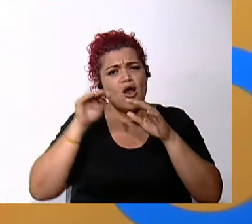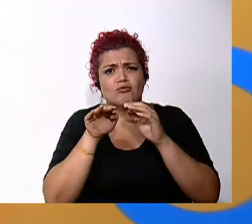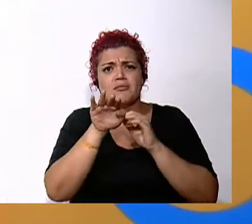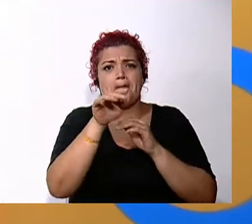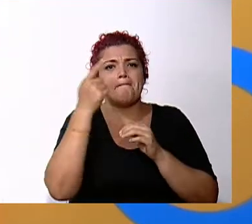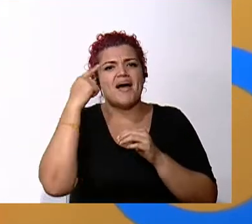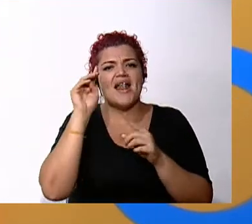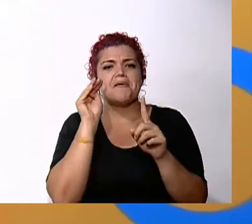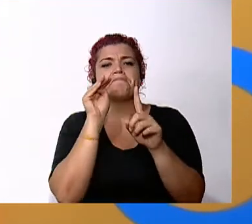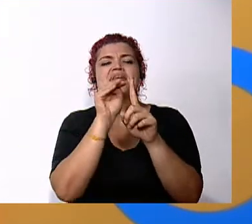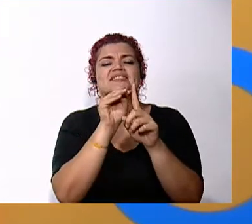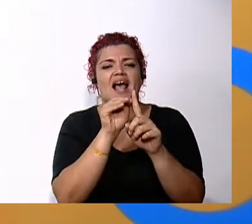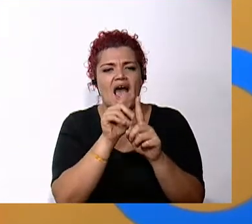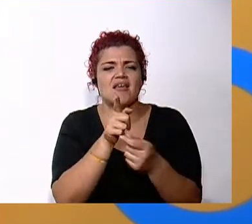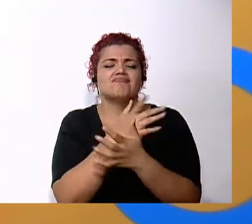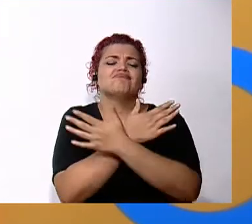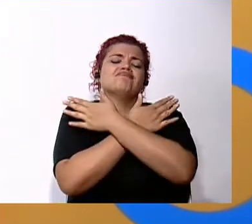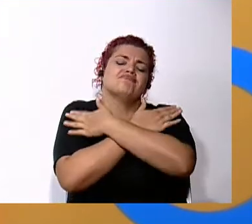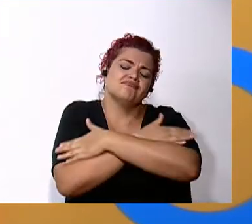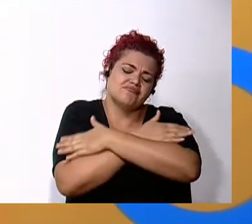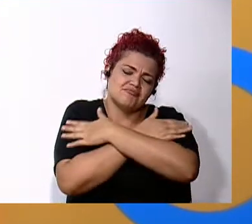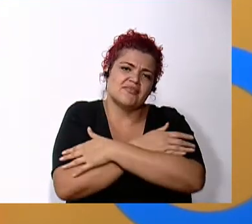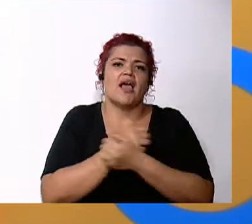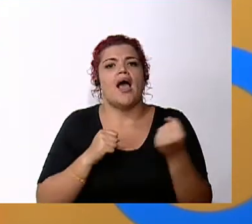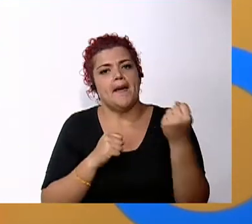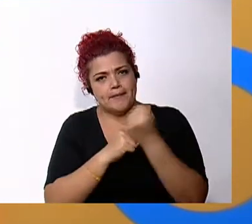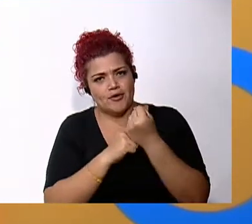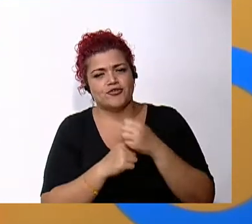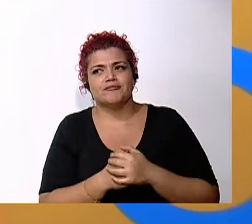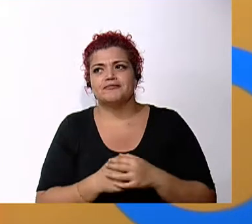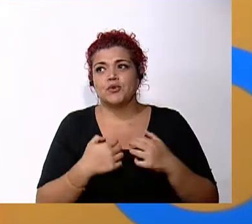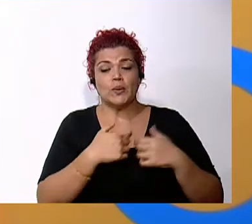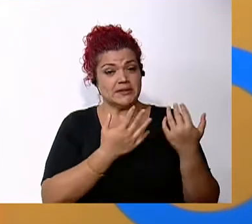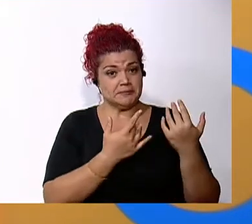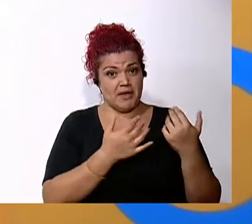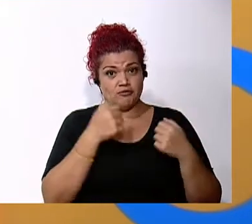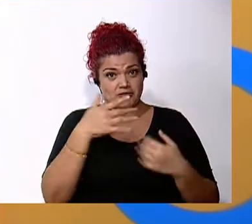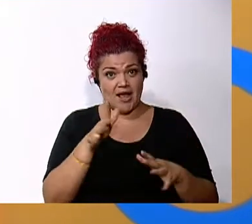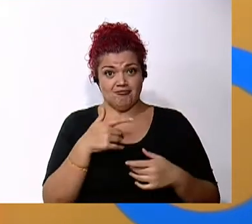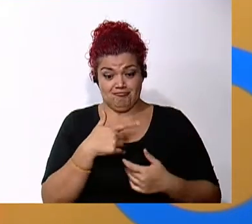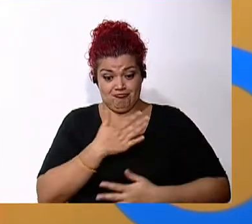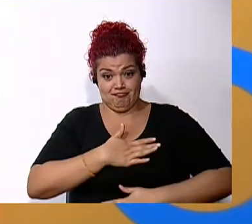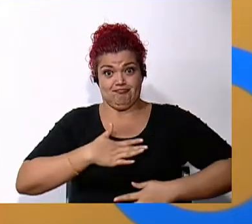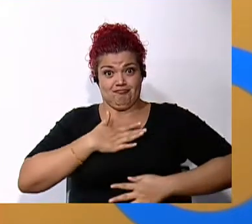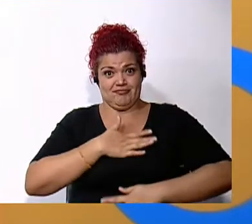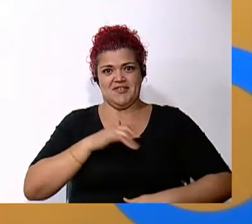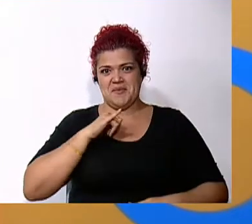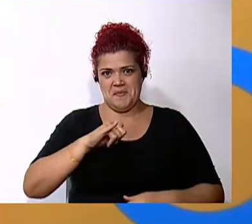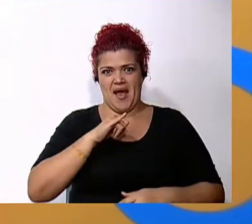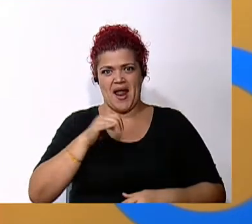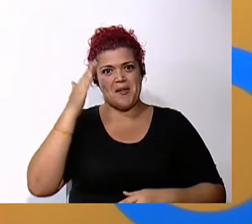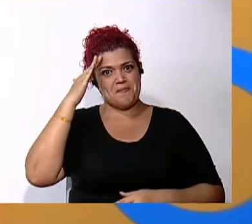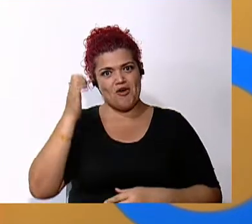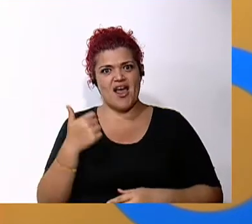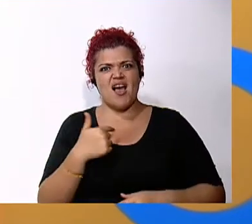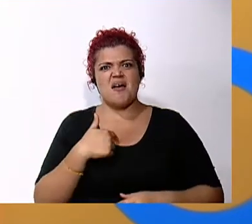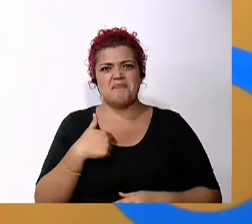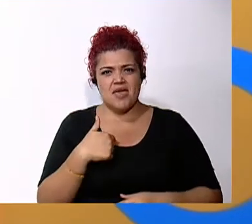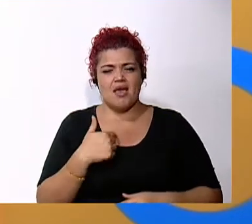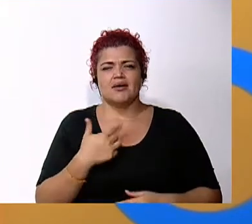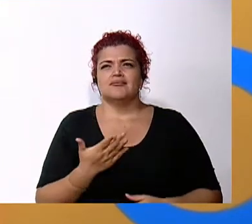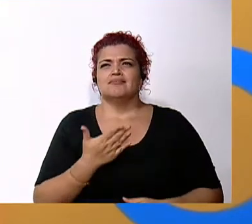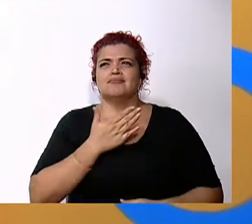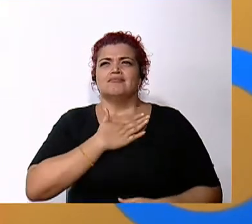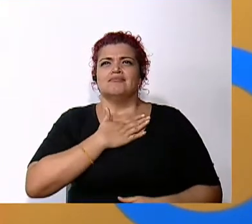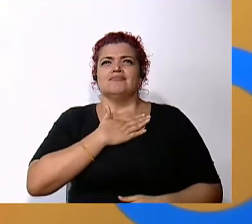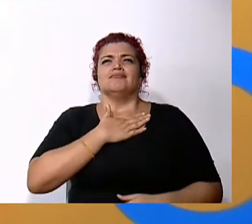darles este mensaje de cariño y de apoyo. Espero que lo hayan disfrutado tanto como yo, porque a mí de verdad que me llegó al